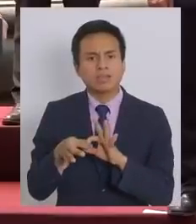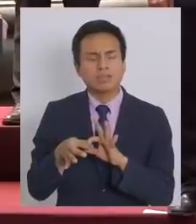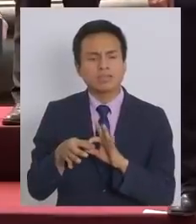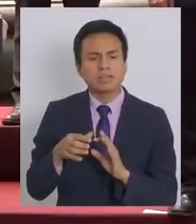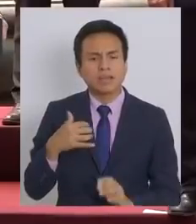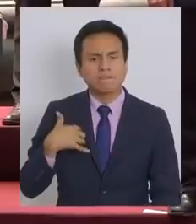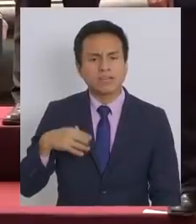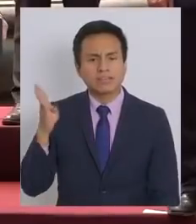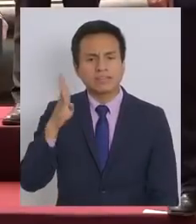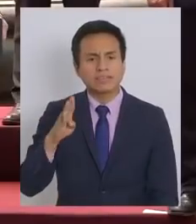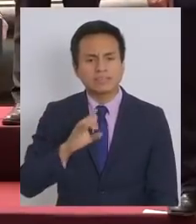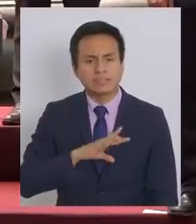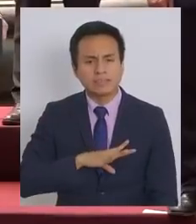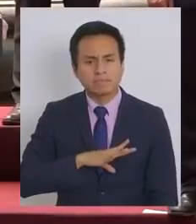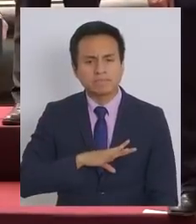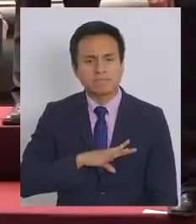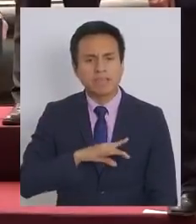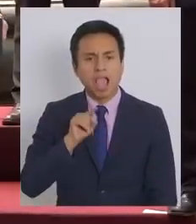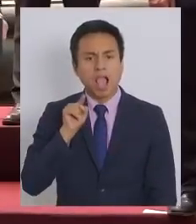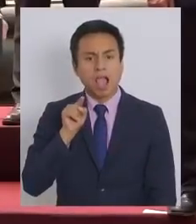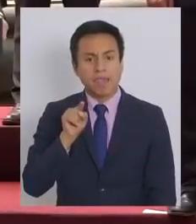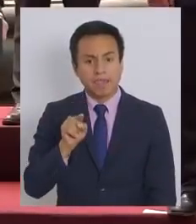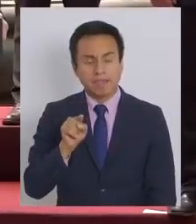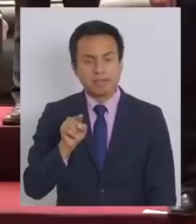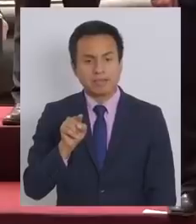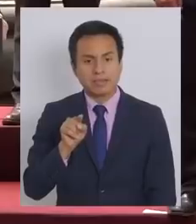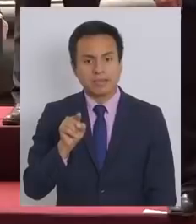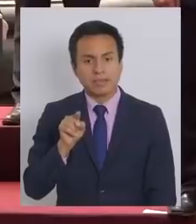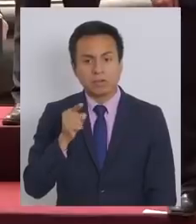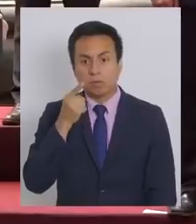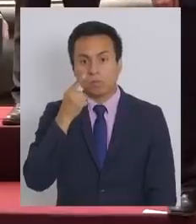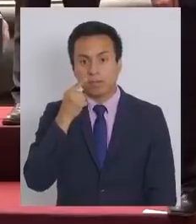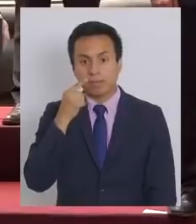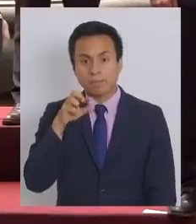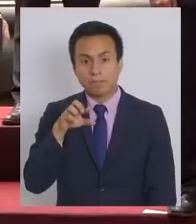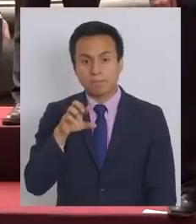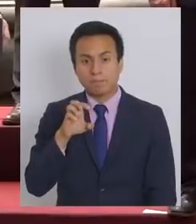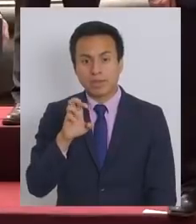Chile. Y allí él advertía